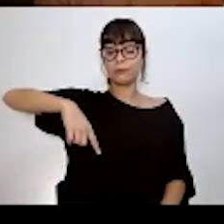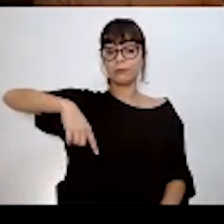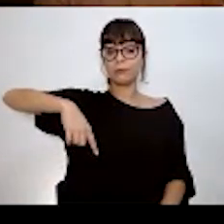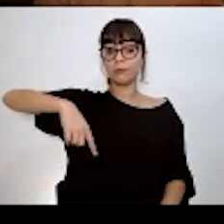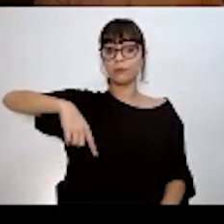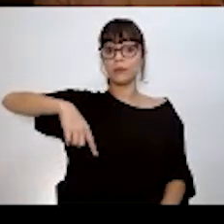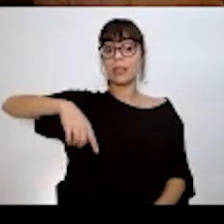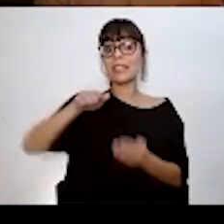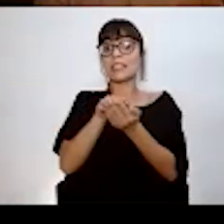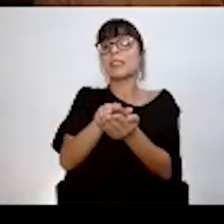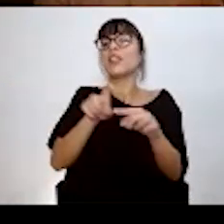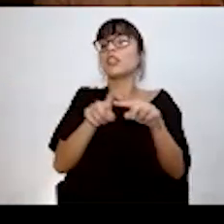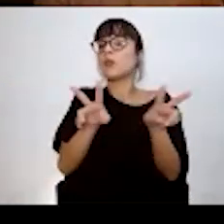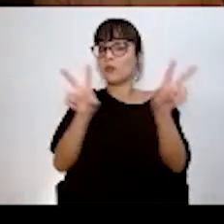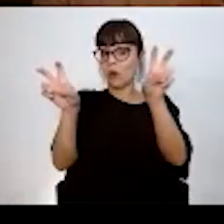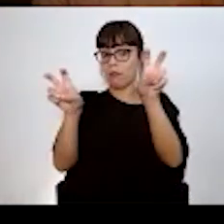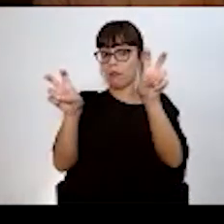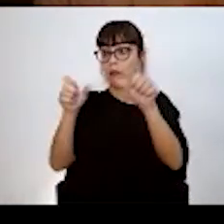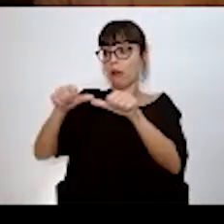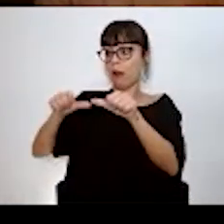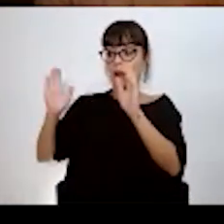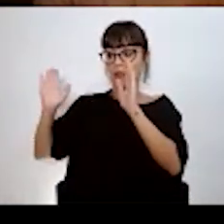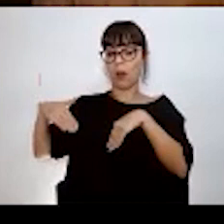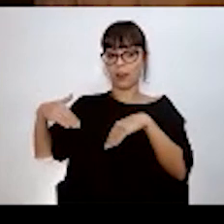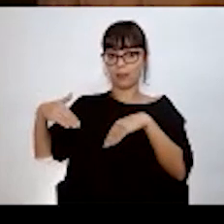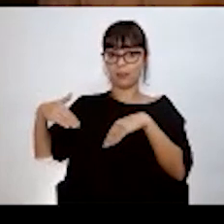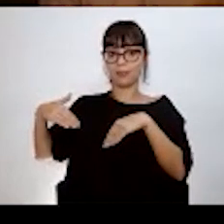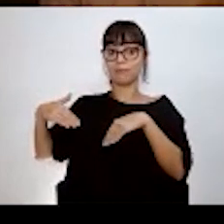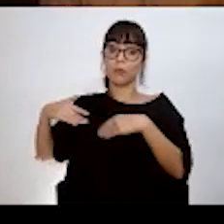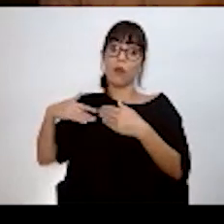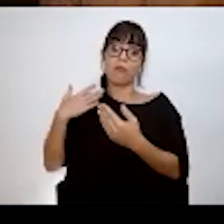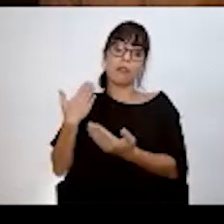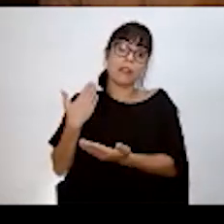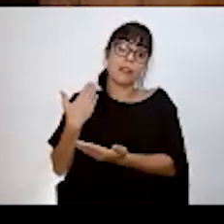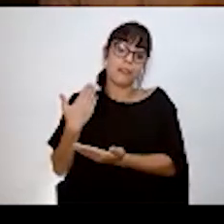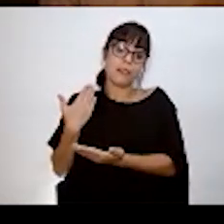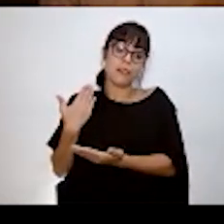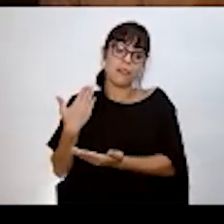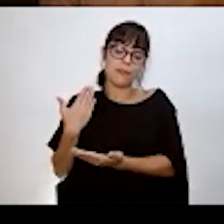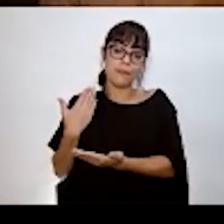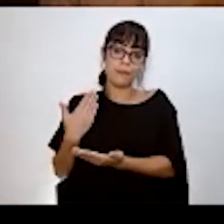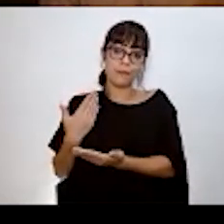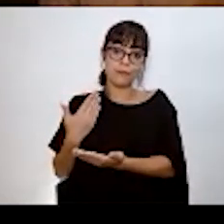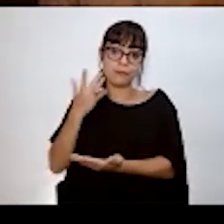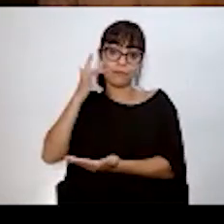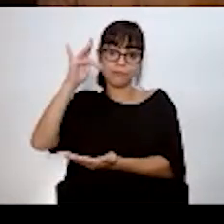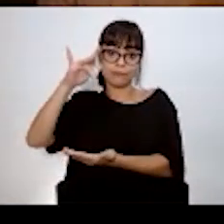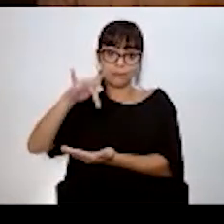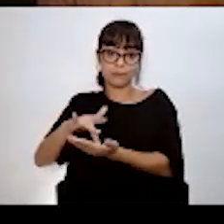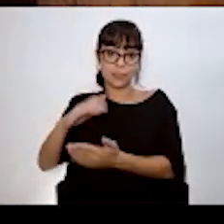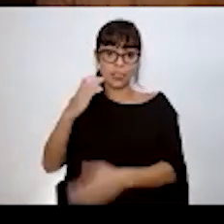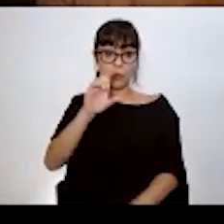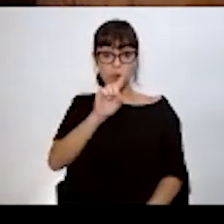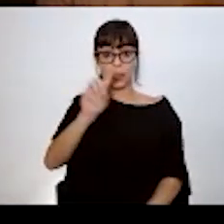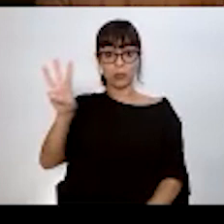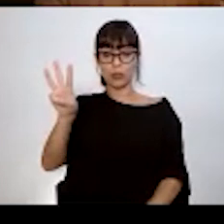momento no habíamos conocido o no estaba registrado, o por lo menos que las fechas de carbono 14 no nos llevan más atrás